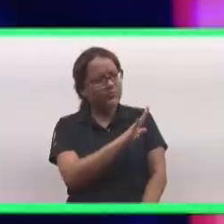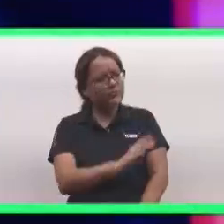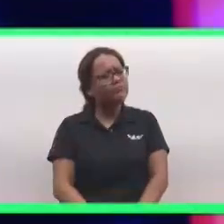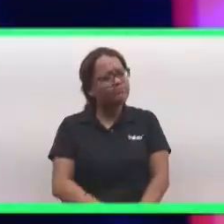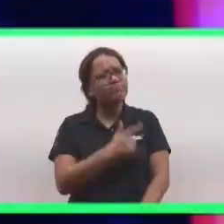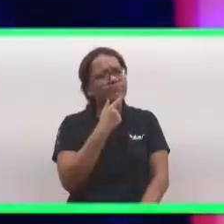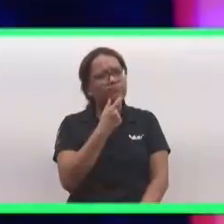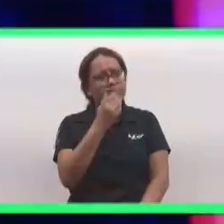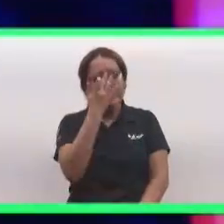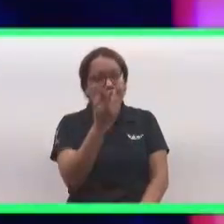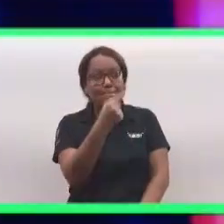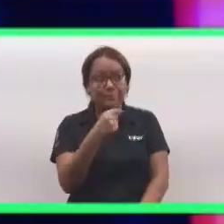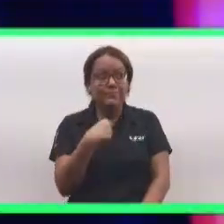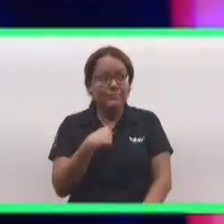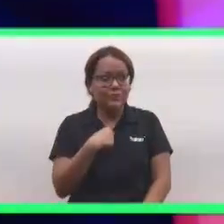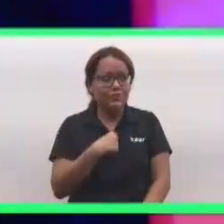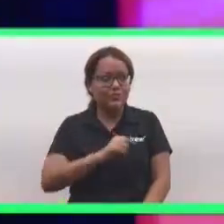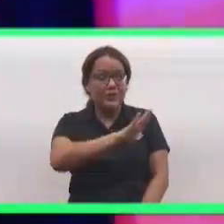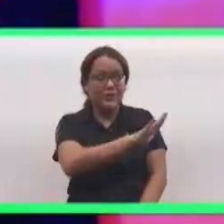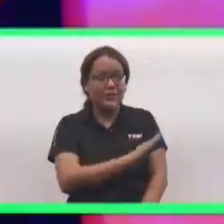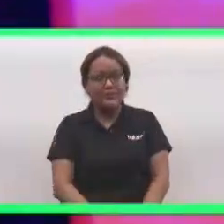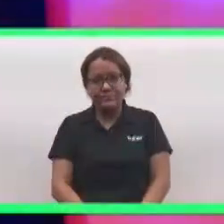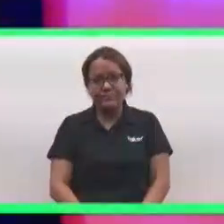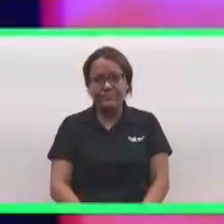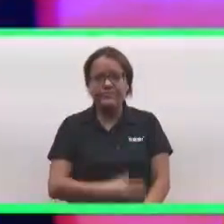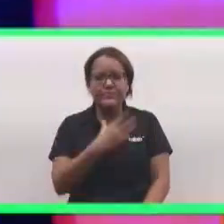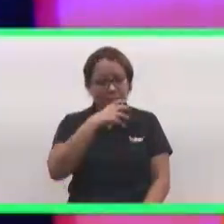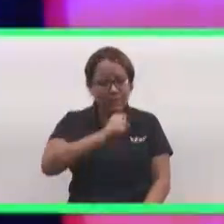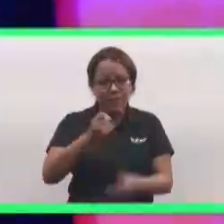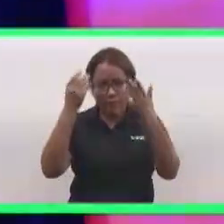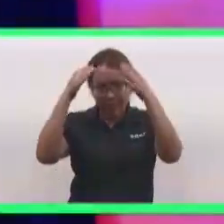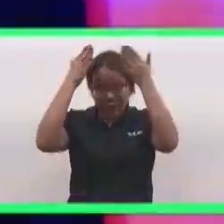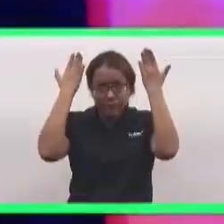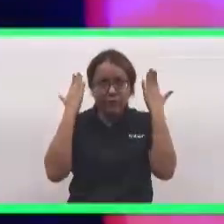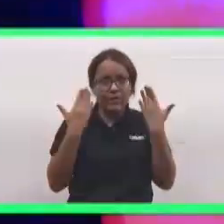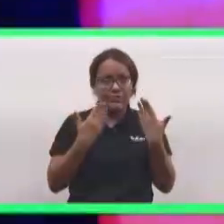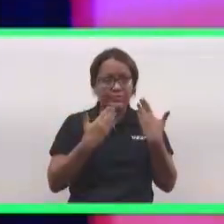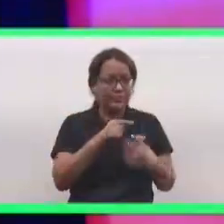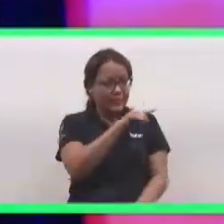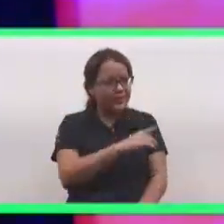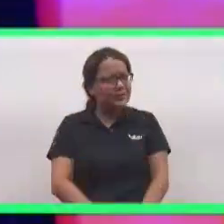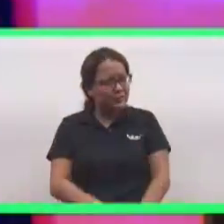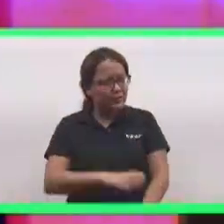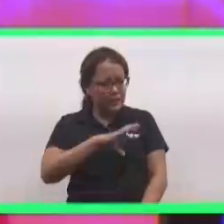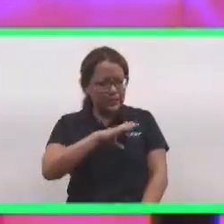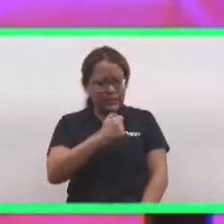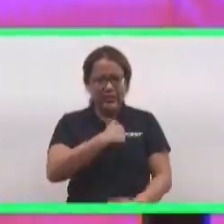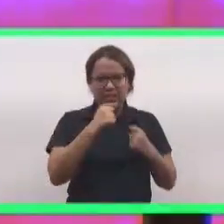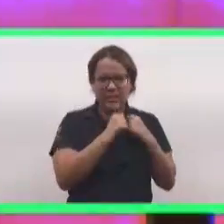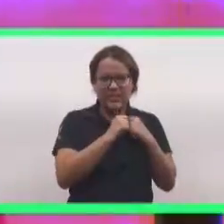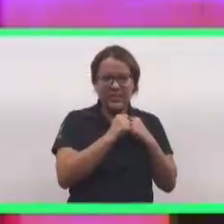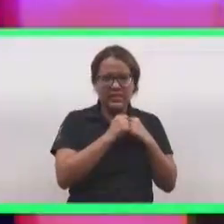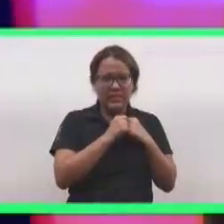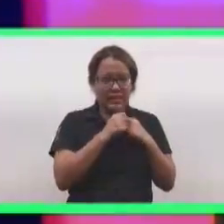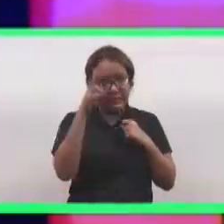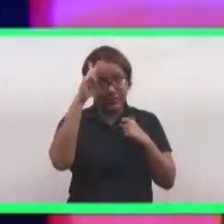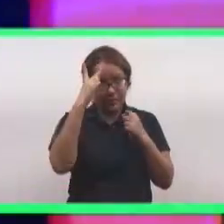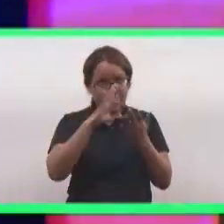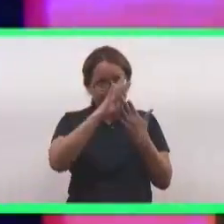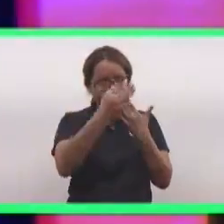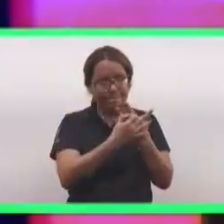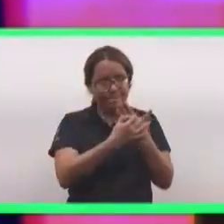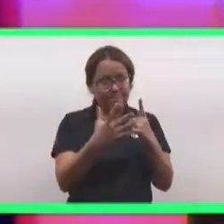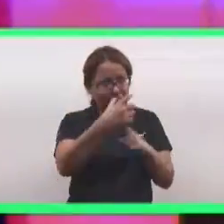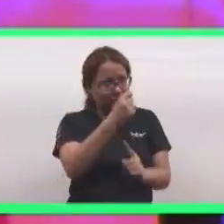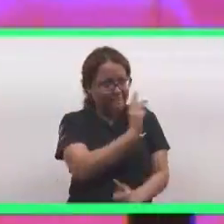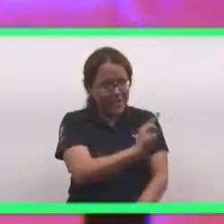le dice: pero yo endureceré el corazón de Faraón. O sea que el plan de Dios para Faraón no era el mismo que era para su pueblo, ni tampoco el mismo que era para